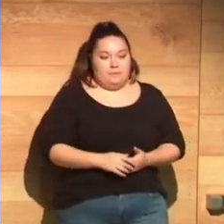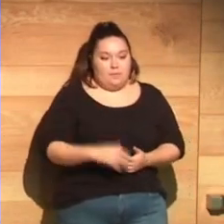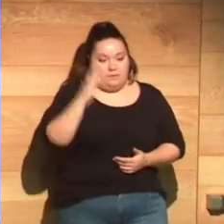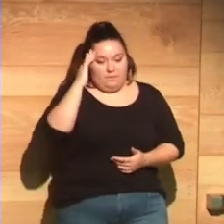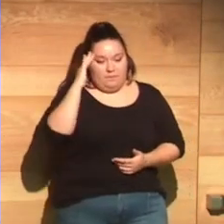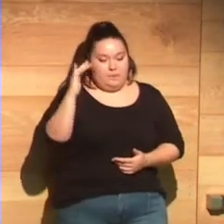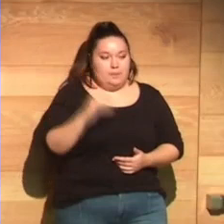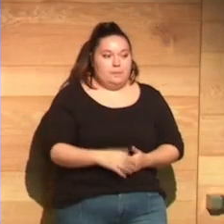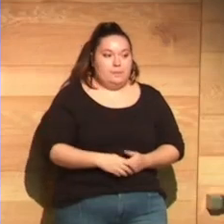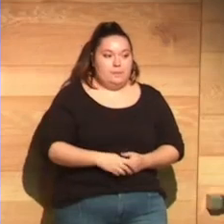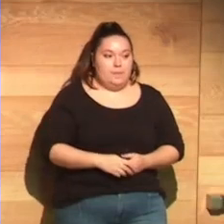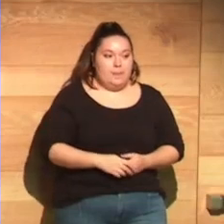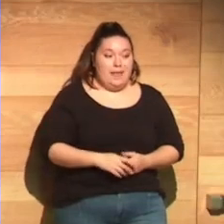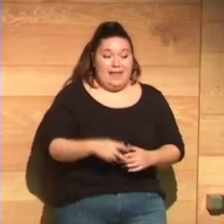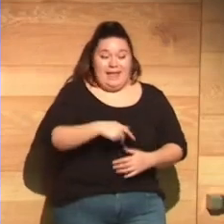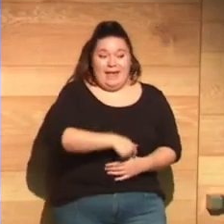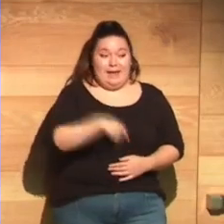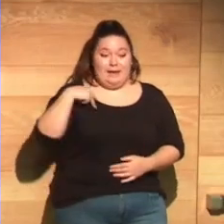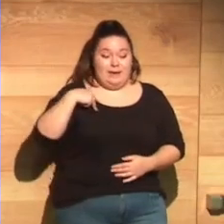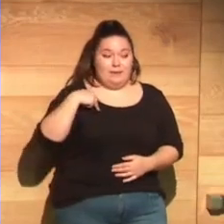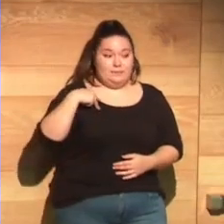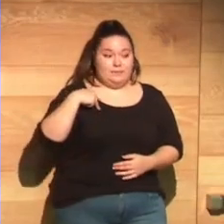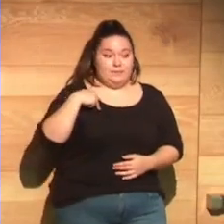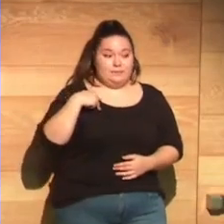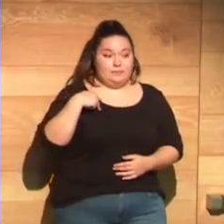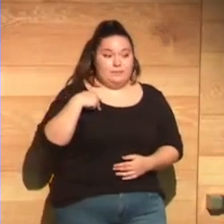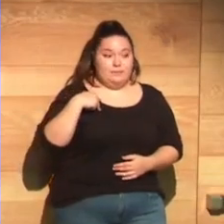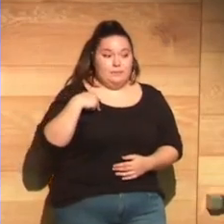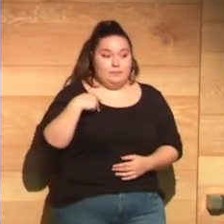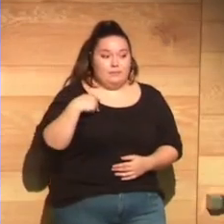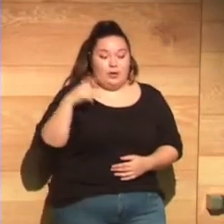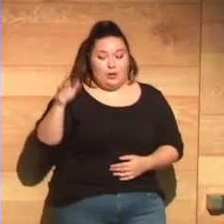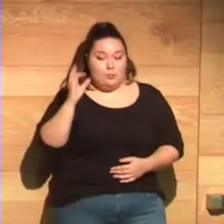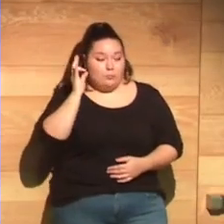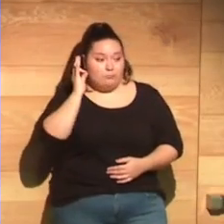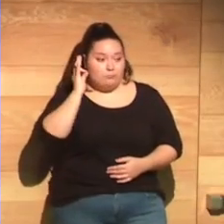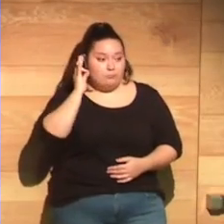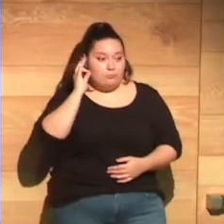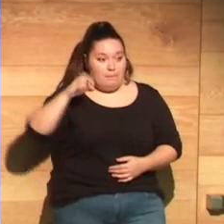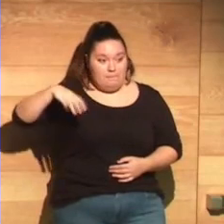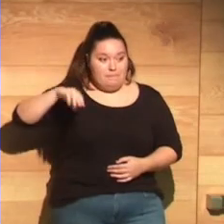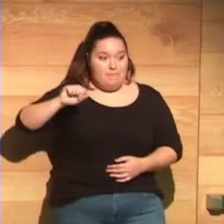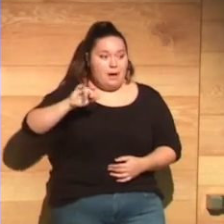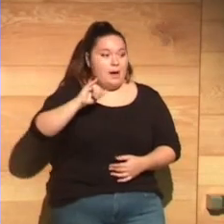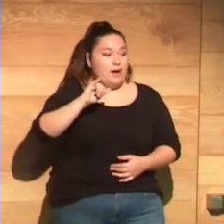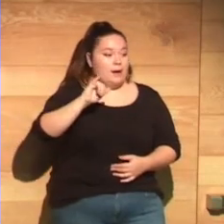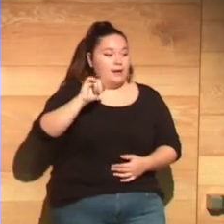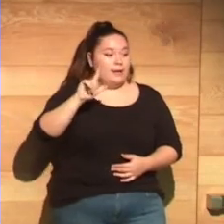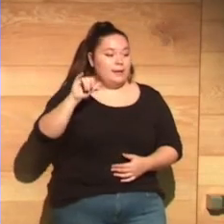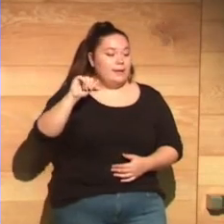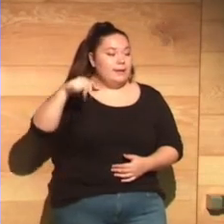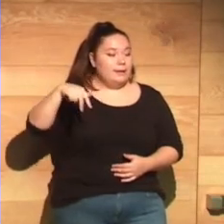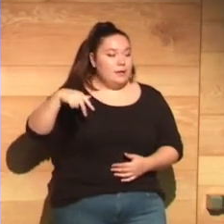hablo de engaños por la cuestión de la ficción. Pero bueno, es que yo creo que en general, no solo con